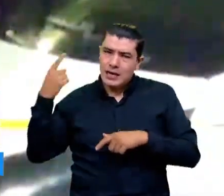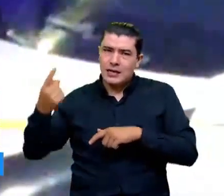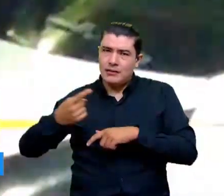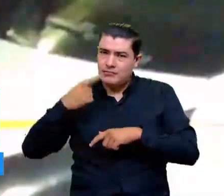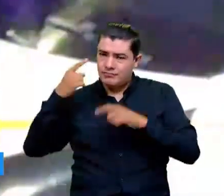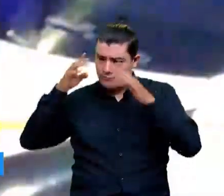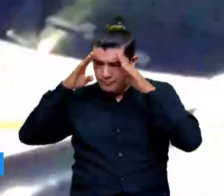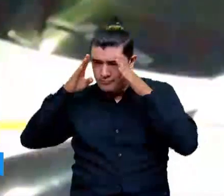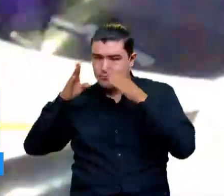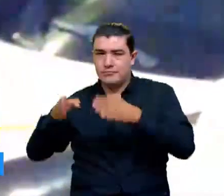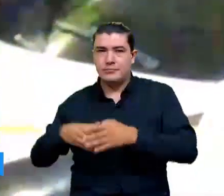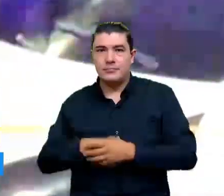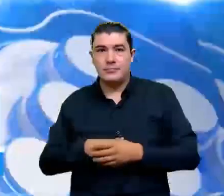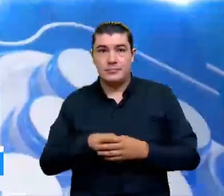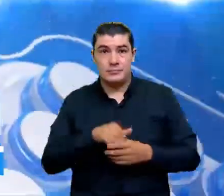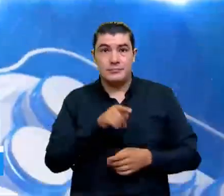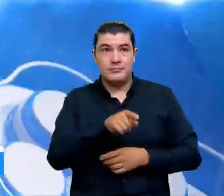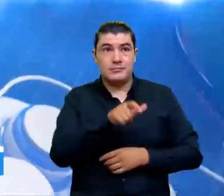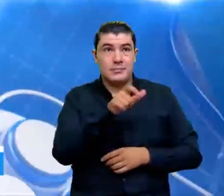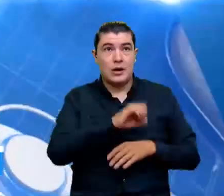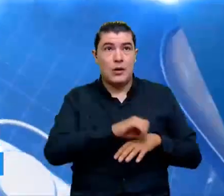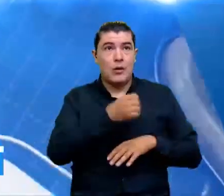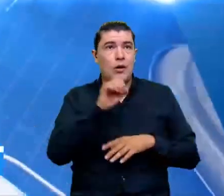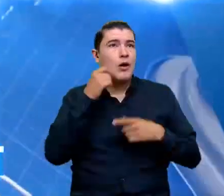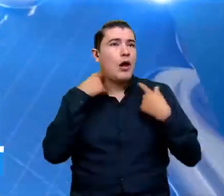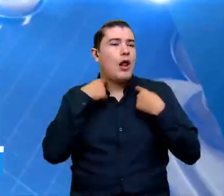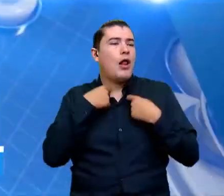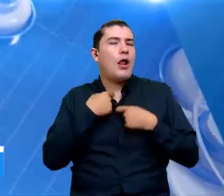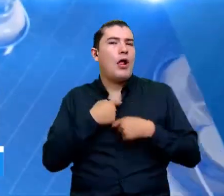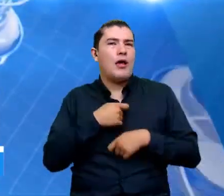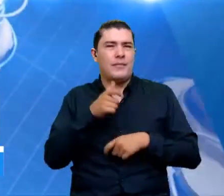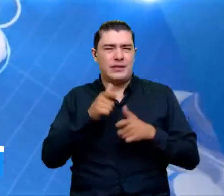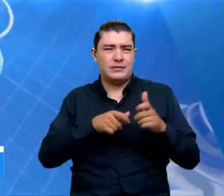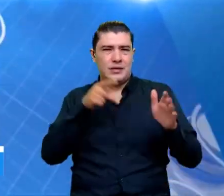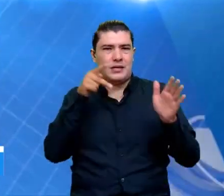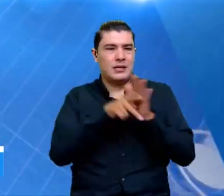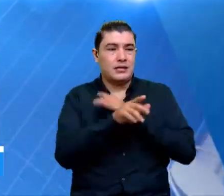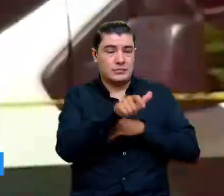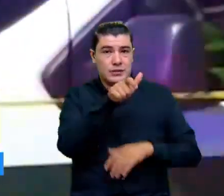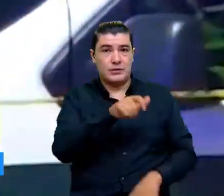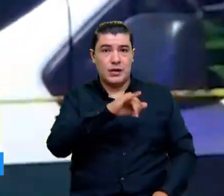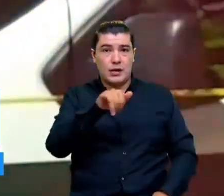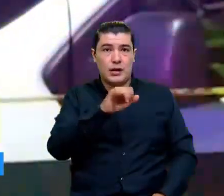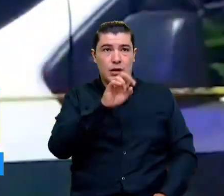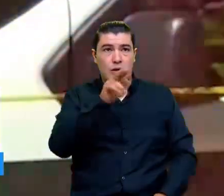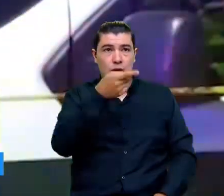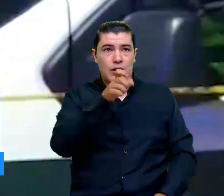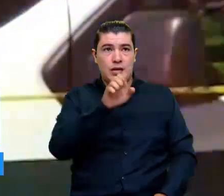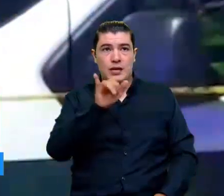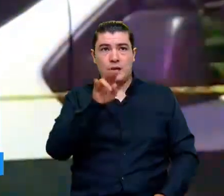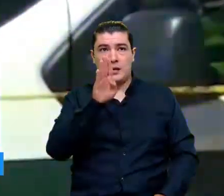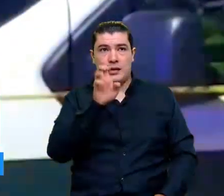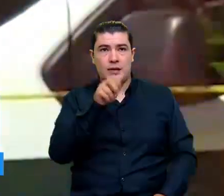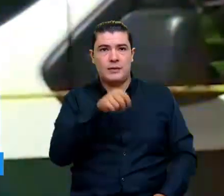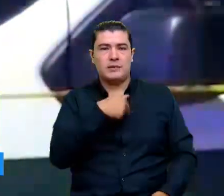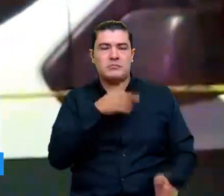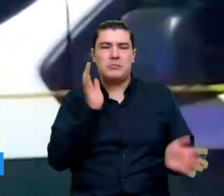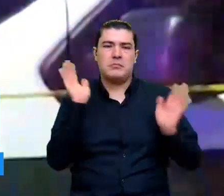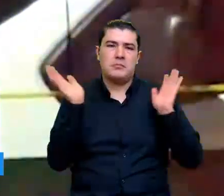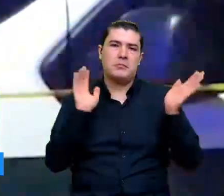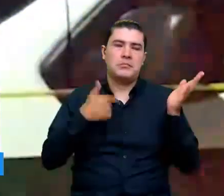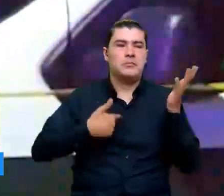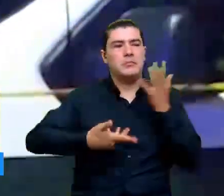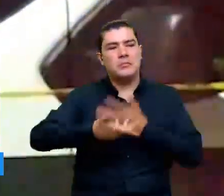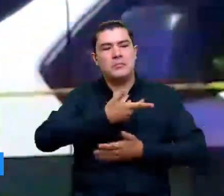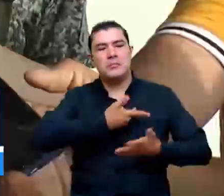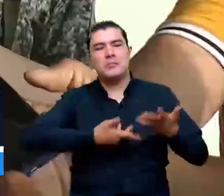Por hurtarle una cadena de oro laminado, fue asesinado por delincuentes el docente Jorge Iván Pulgarín mientras departía en un establecimiento